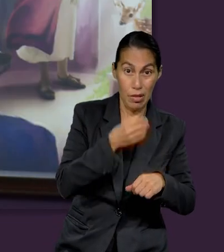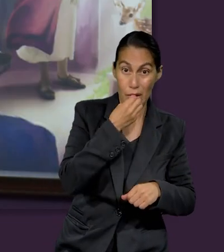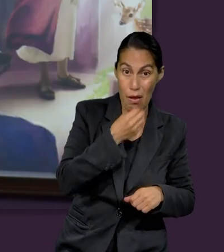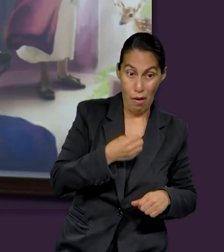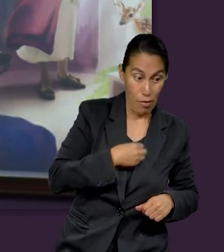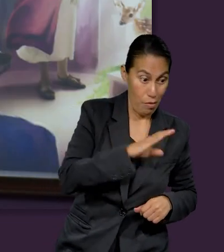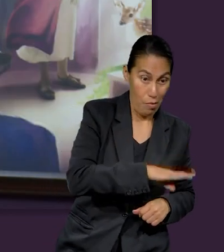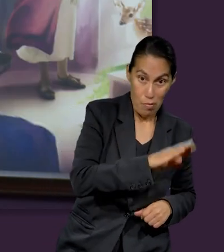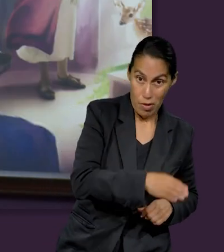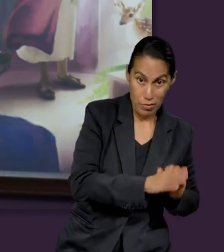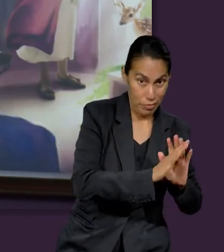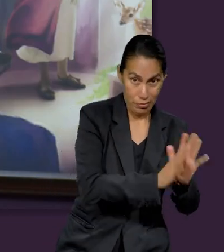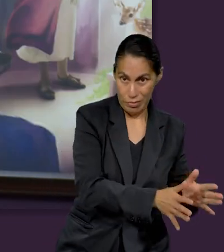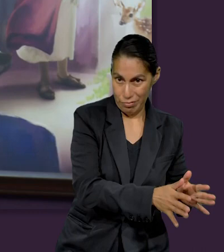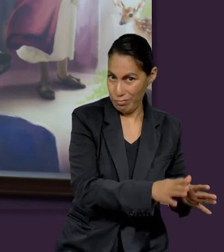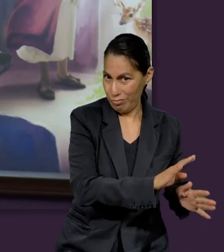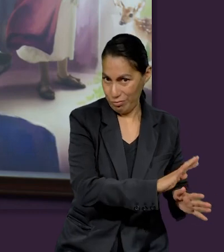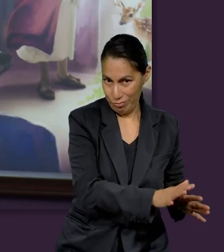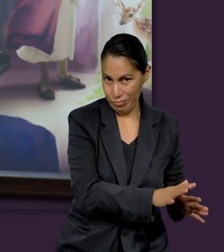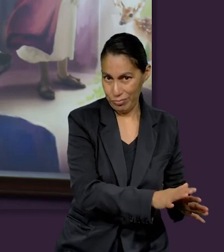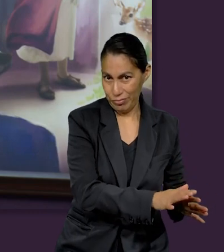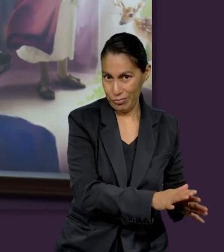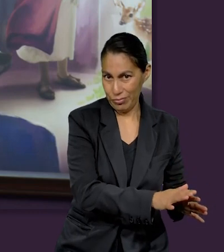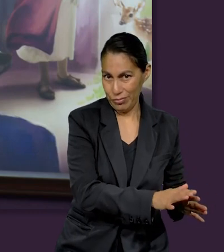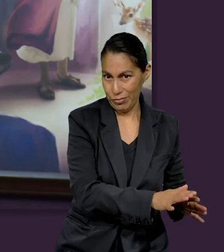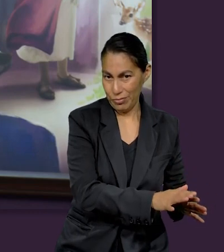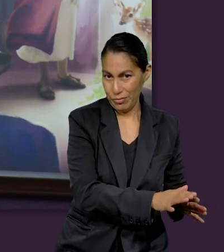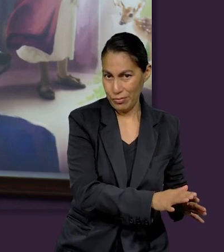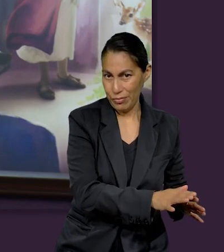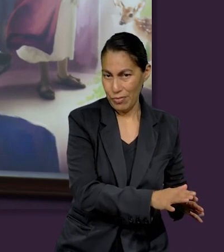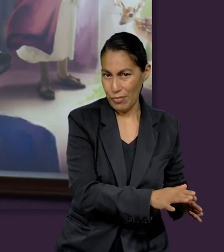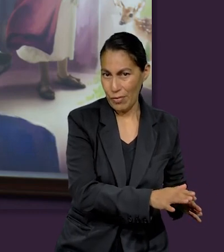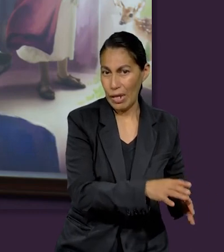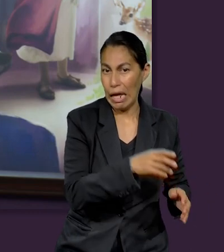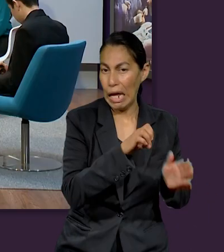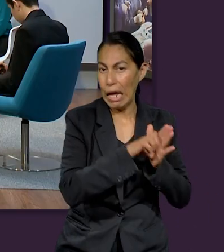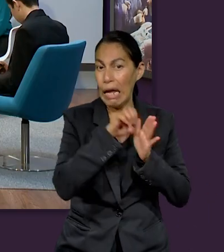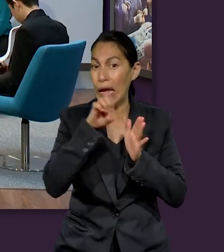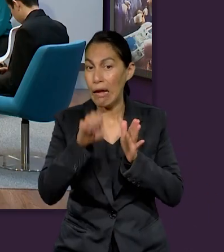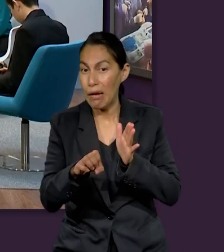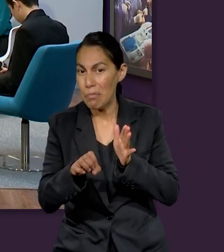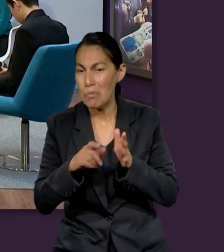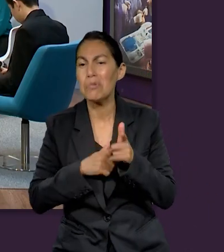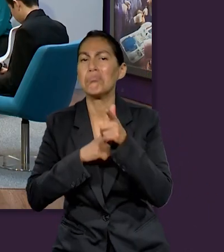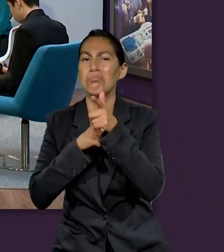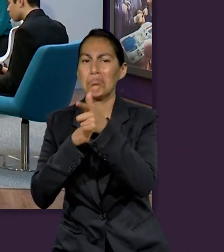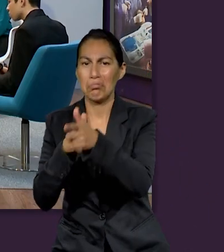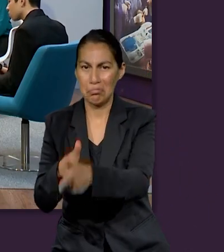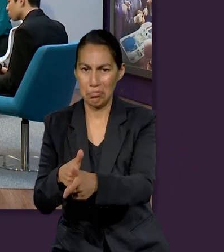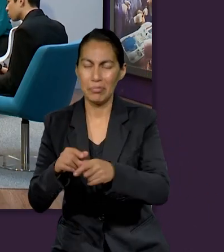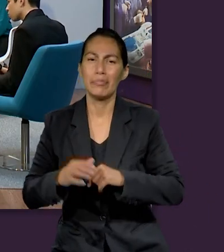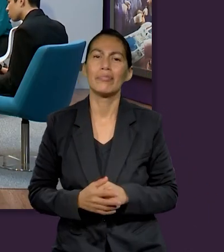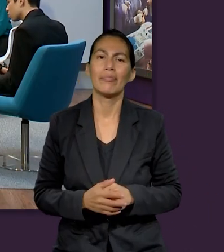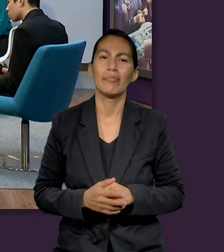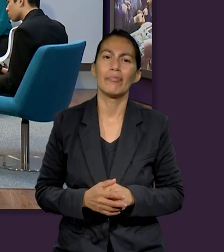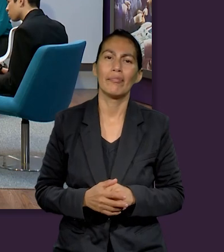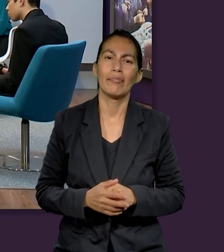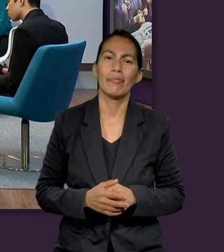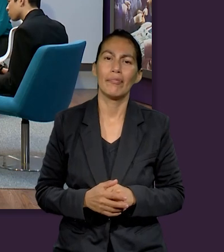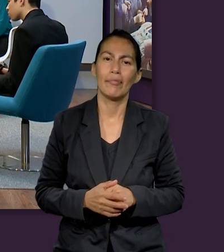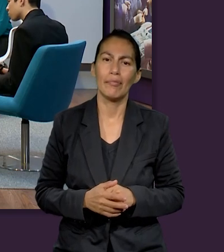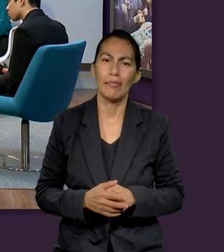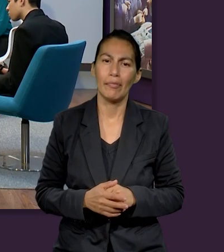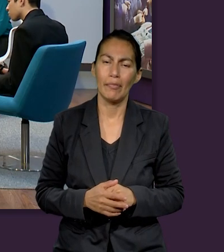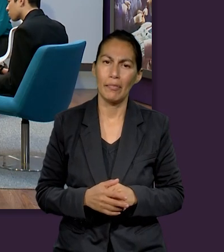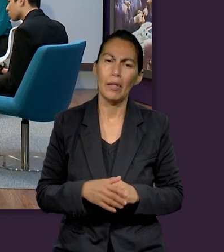Aún estando en el lecho de muerte O sea ya habiendo yéndose de este mundo es cuando es cuando